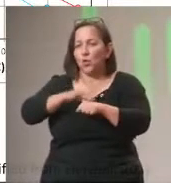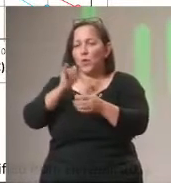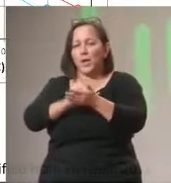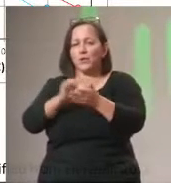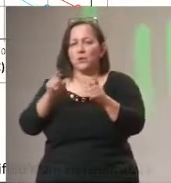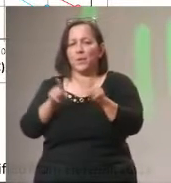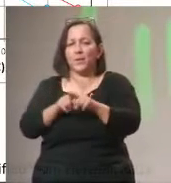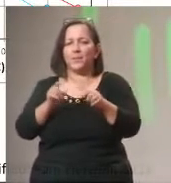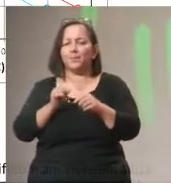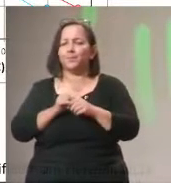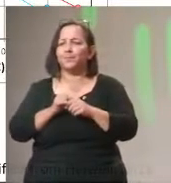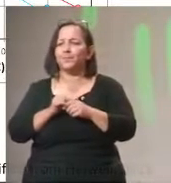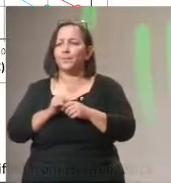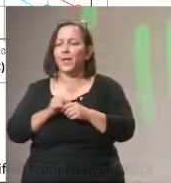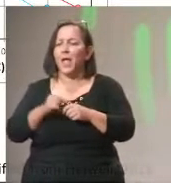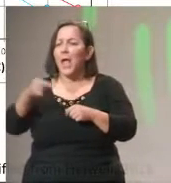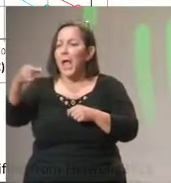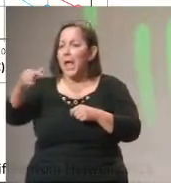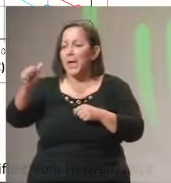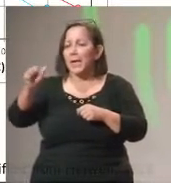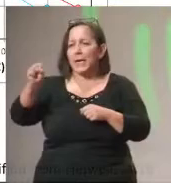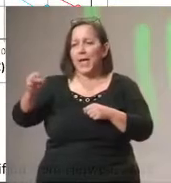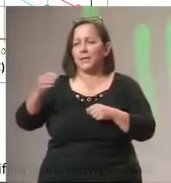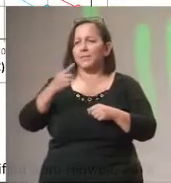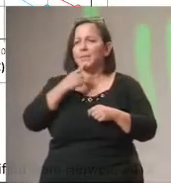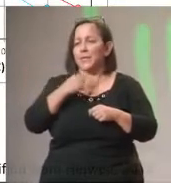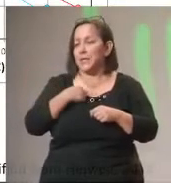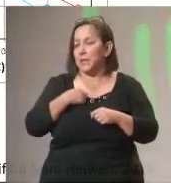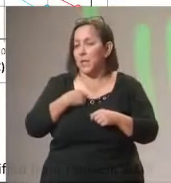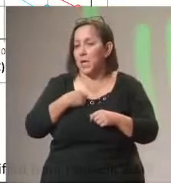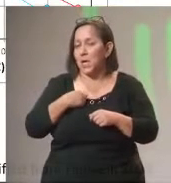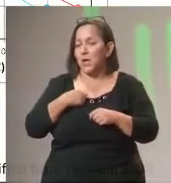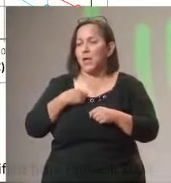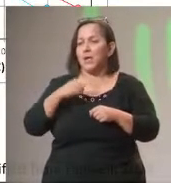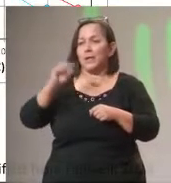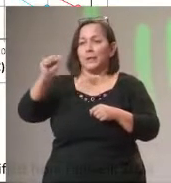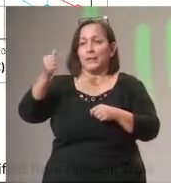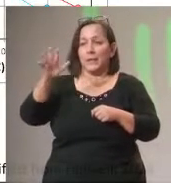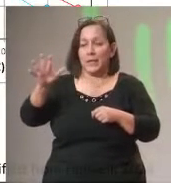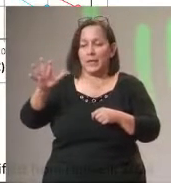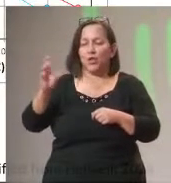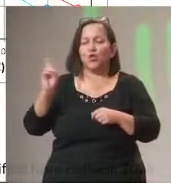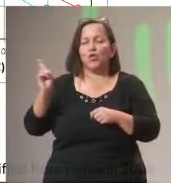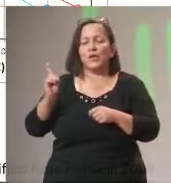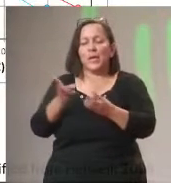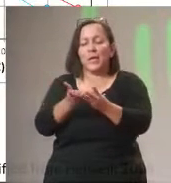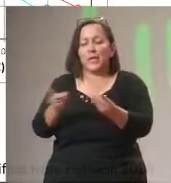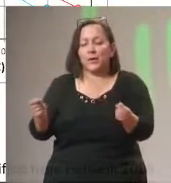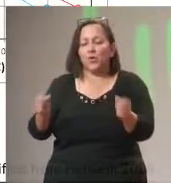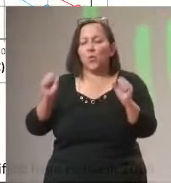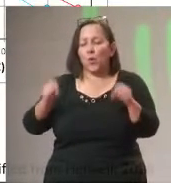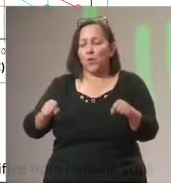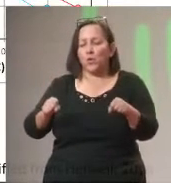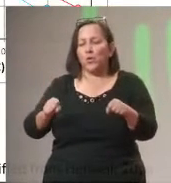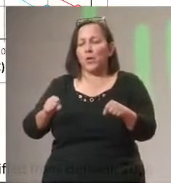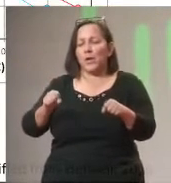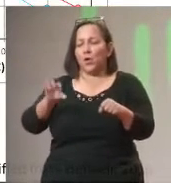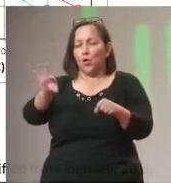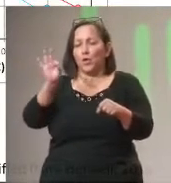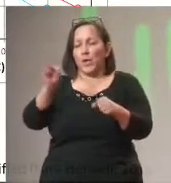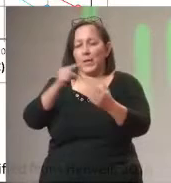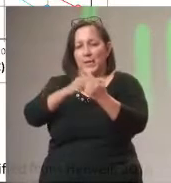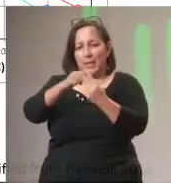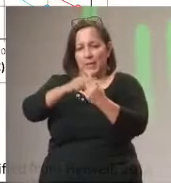de temperatura. El gas me dice, me disolví a 15. ¿Dónde en el terreno puedo encontrar que la temperatura media anual, y este es